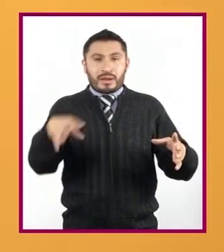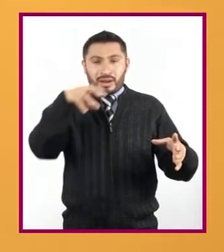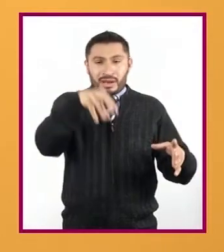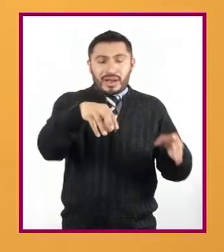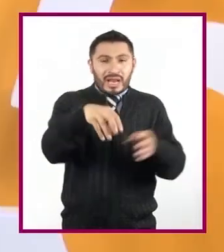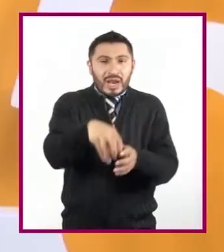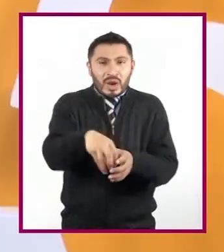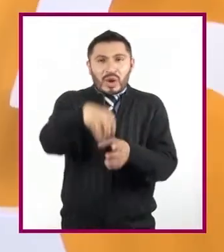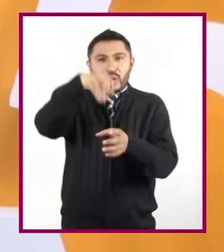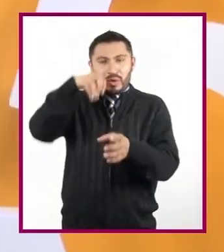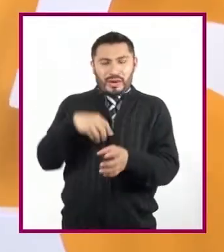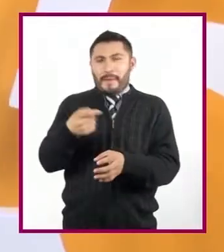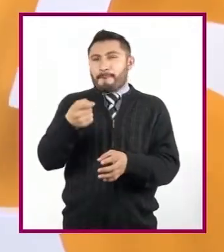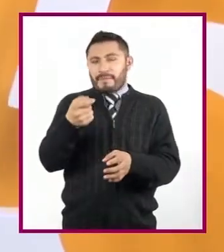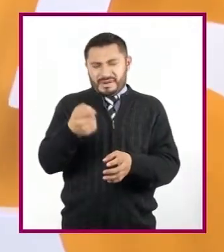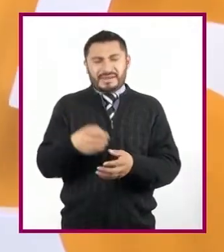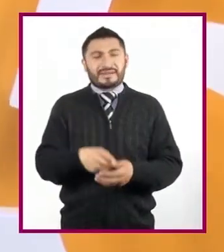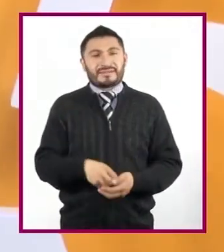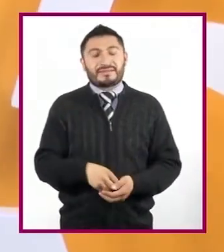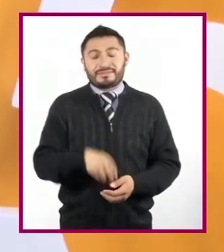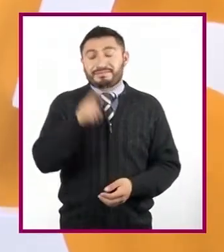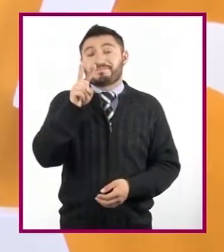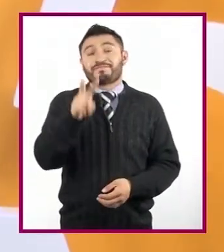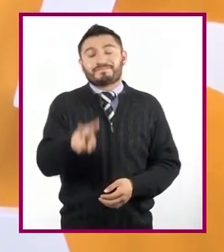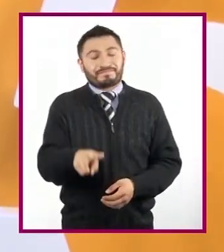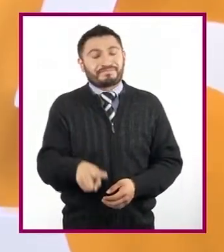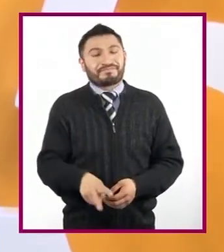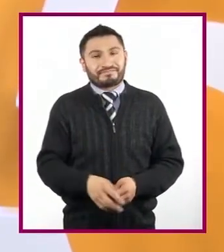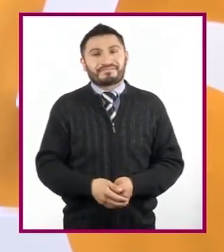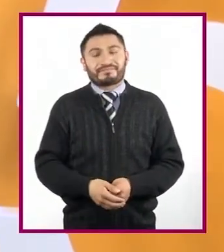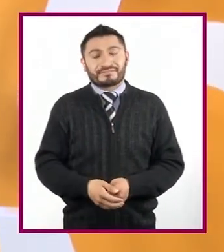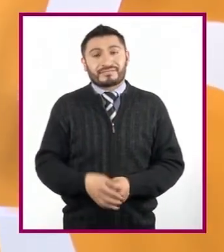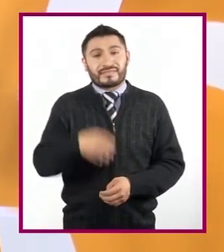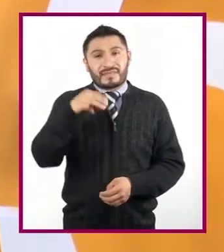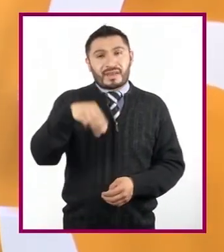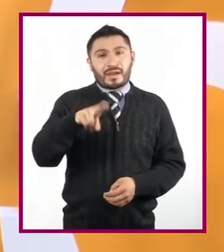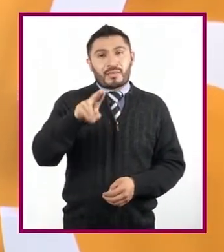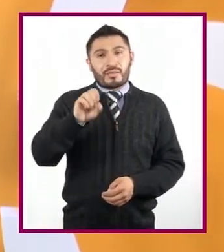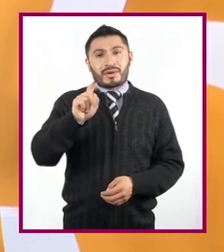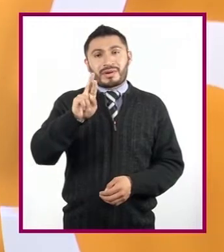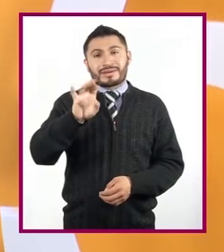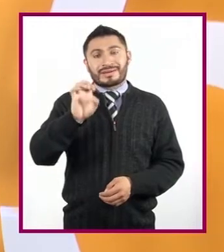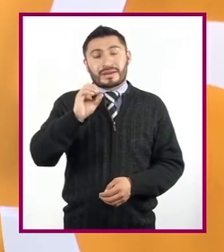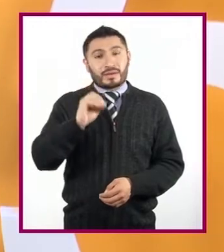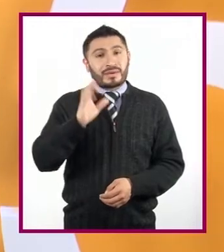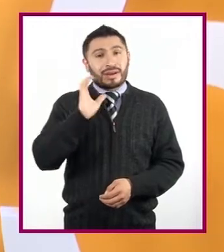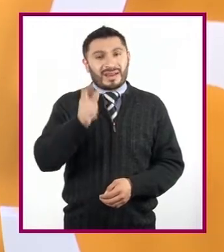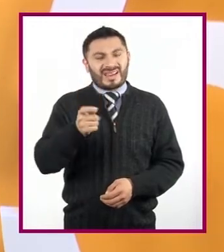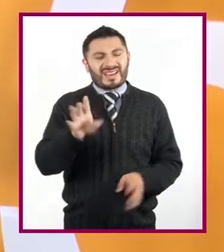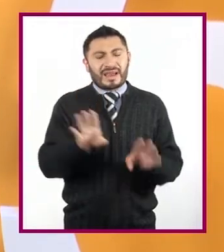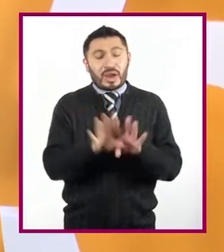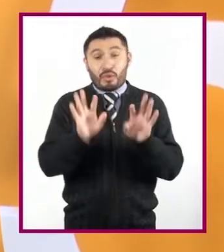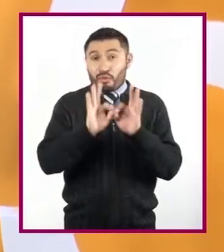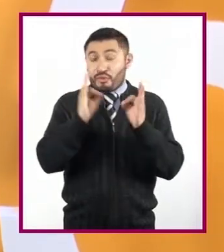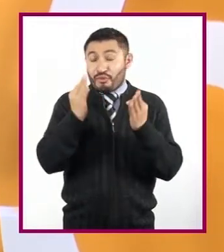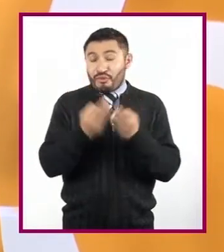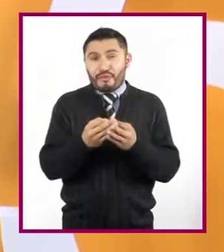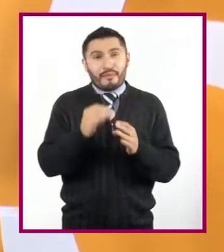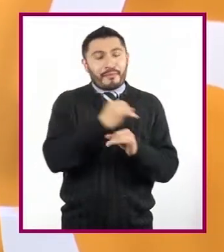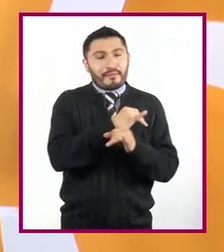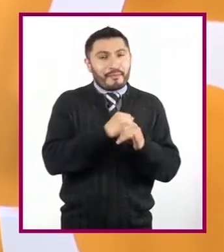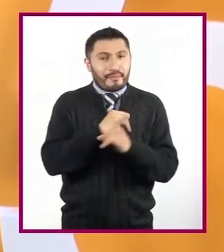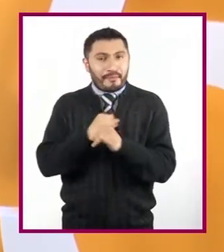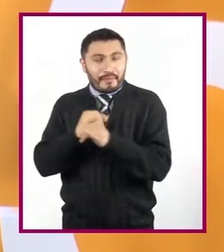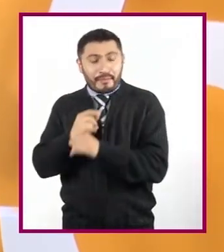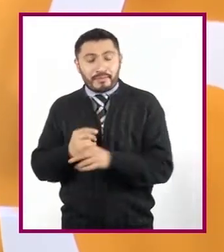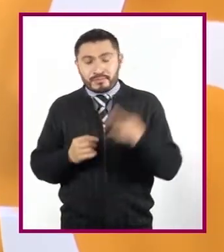estudio. Cierto, maestra Miriam. El muestreo es una técnica estadística en la que